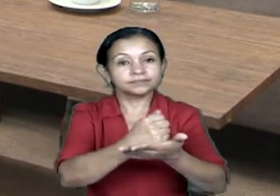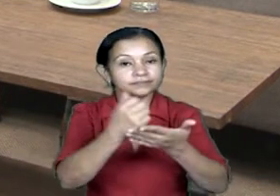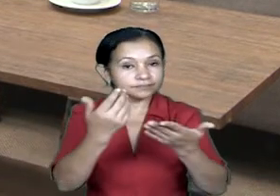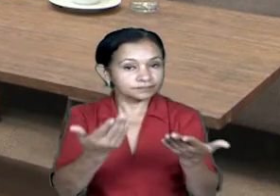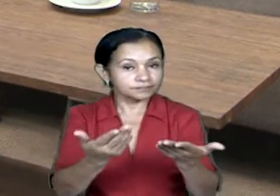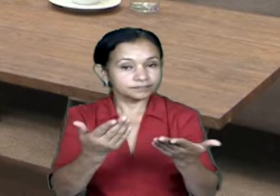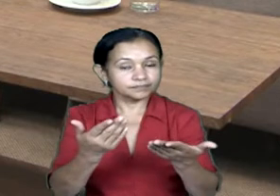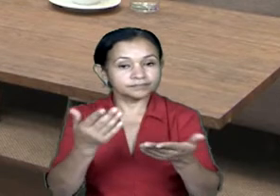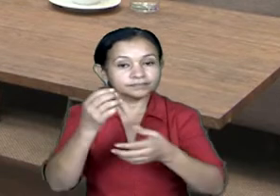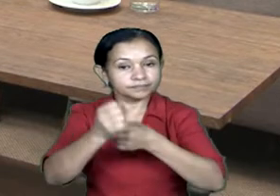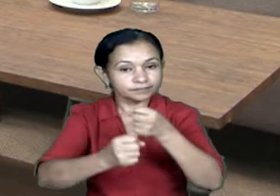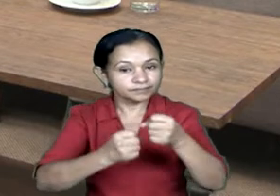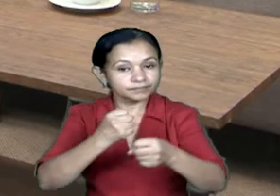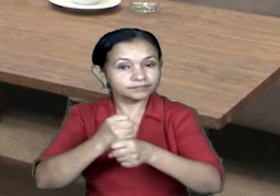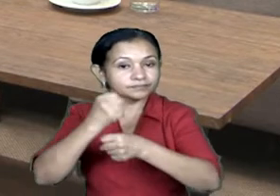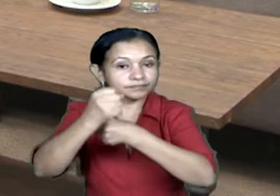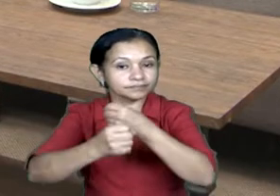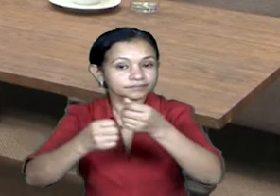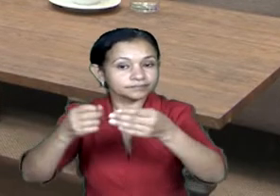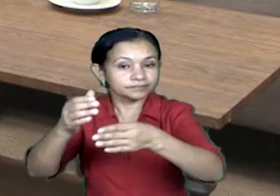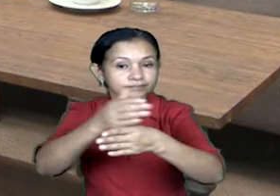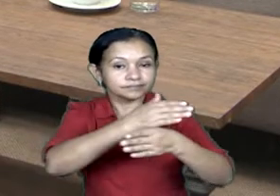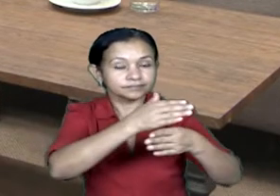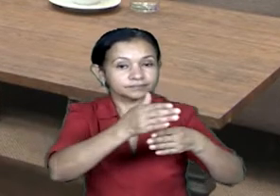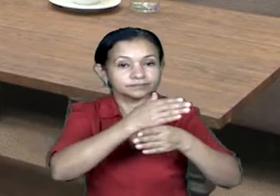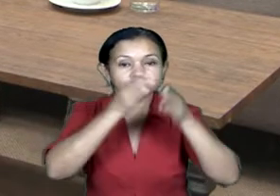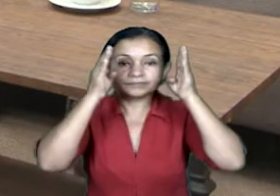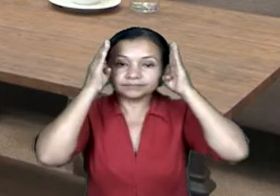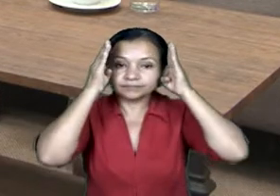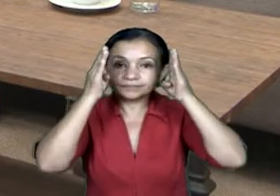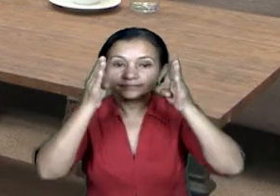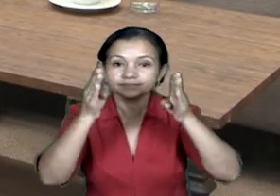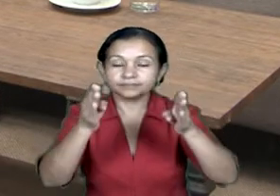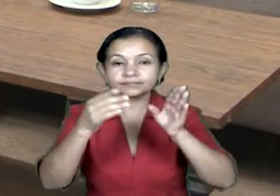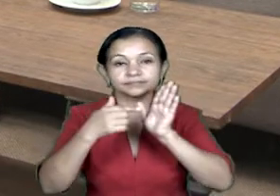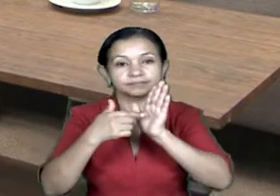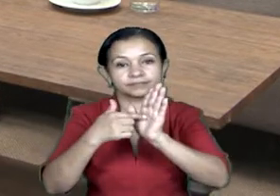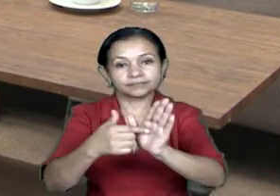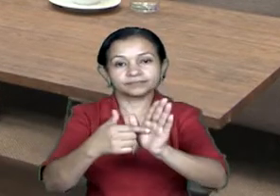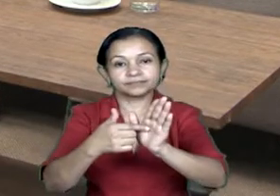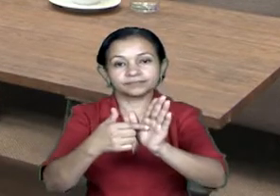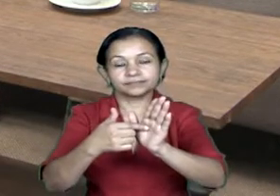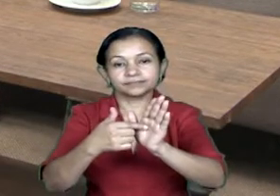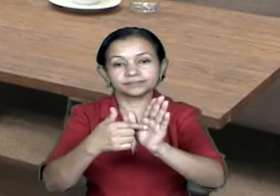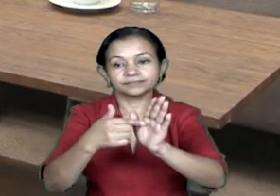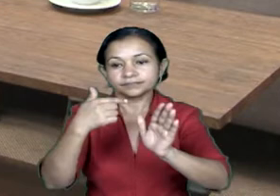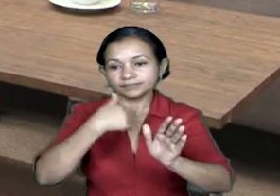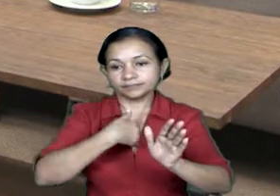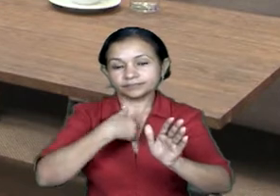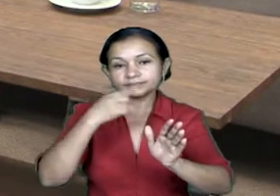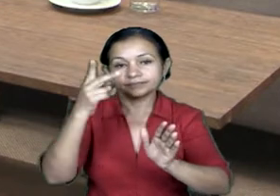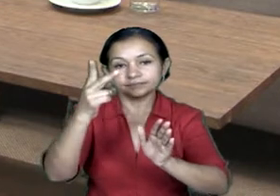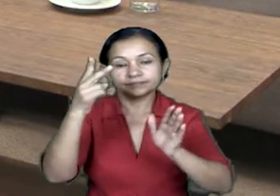En cada época tiene sus diferentes enfoques. Y por ejemplo, cuando yo estuve acá de